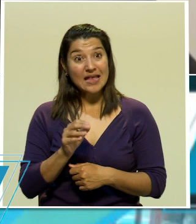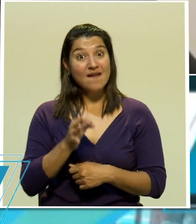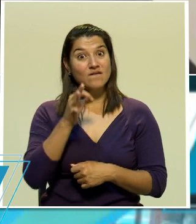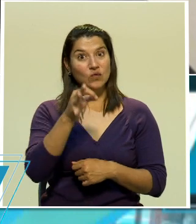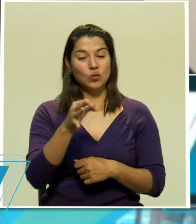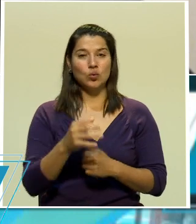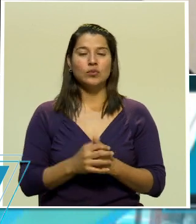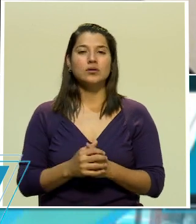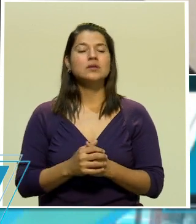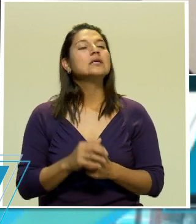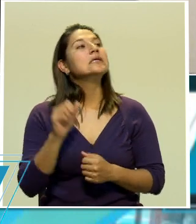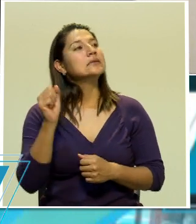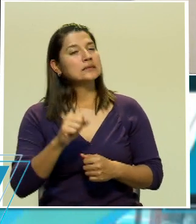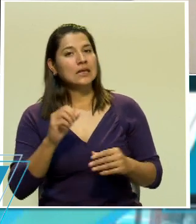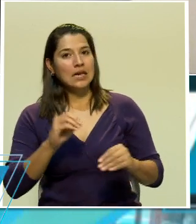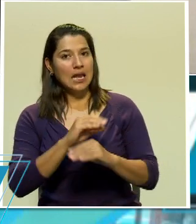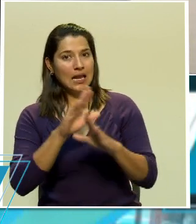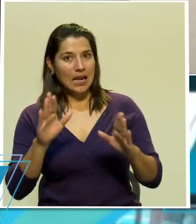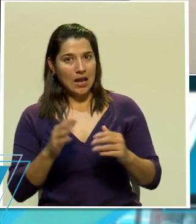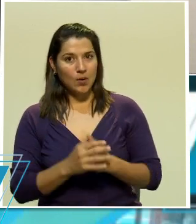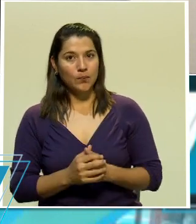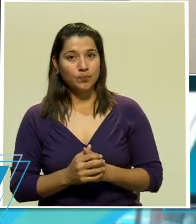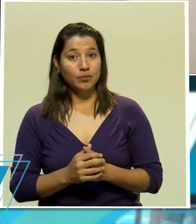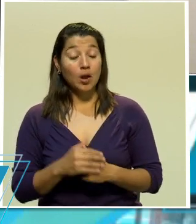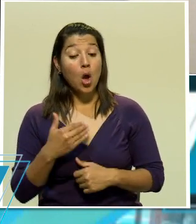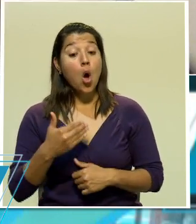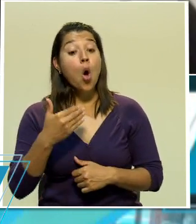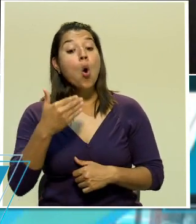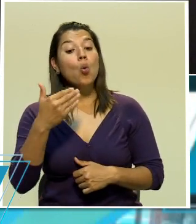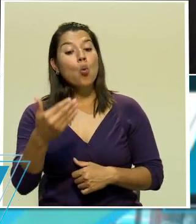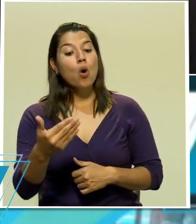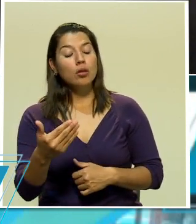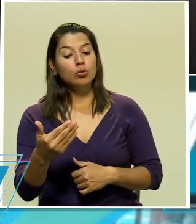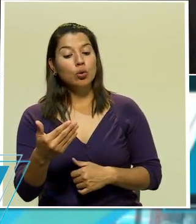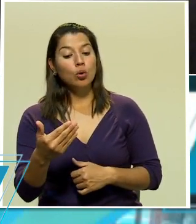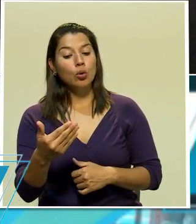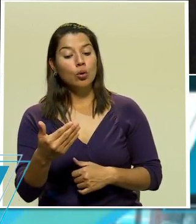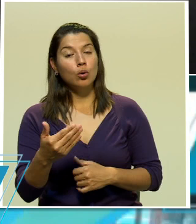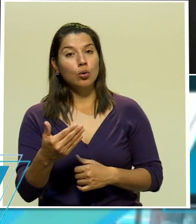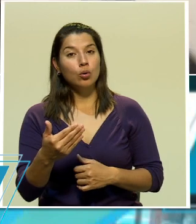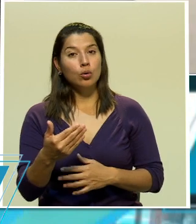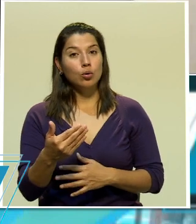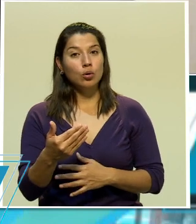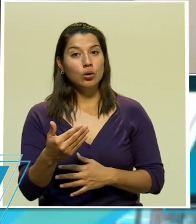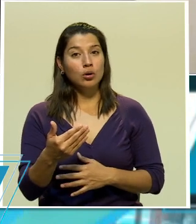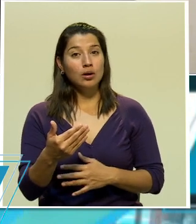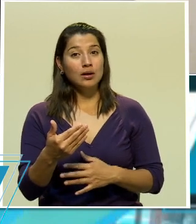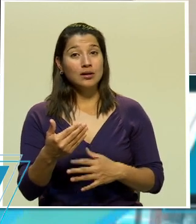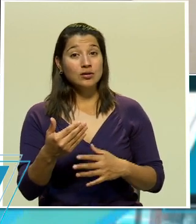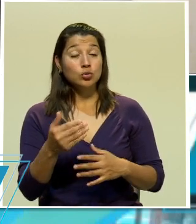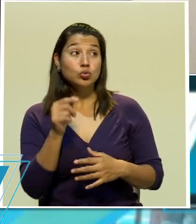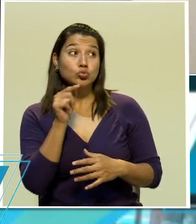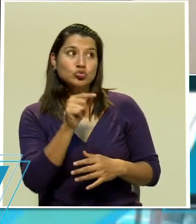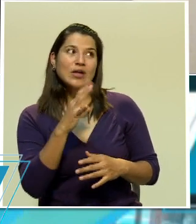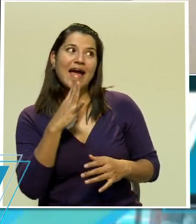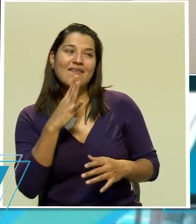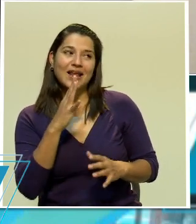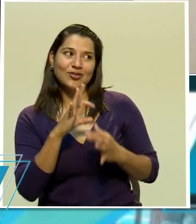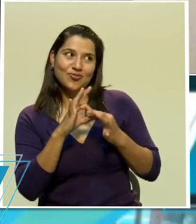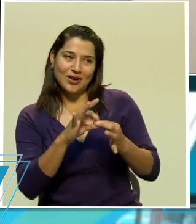futuro. Totalmente. Ahora, a la hora de encender, ya que usted la encendió brevemente, la bola de cristal, a